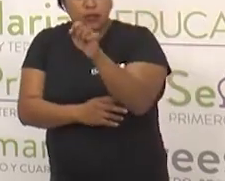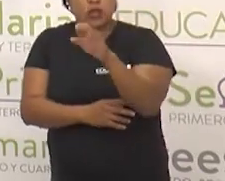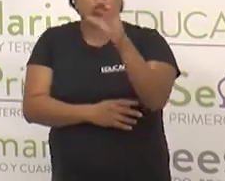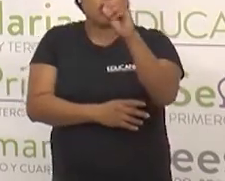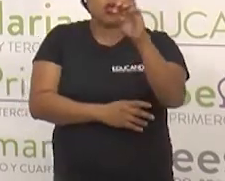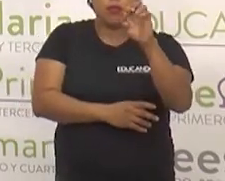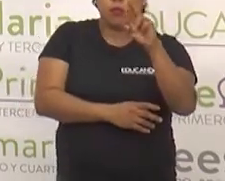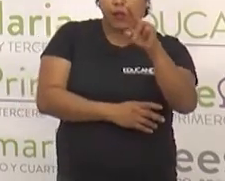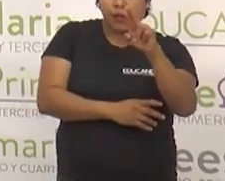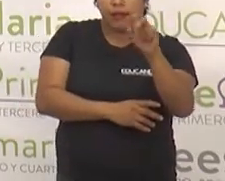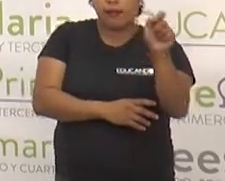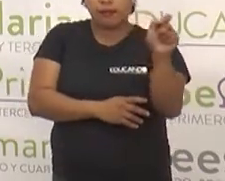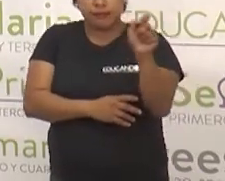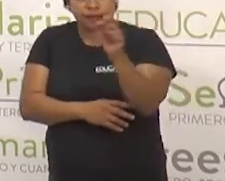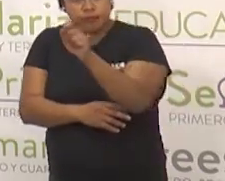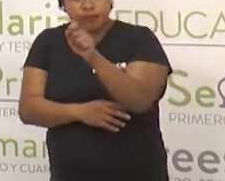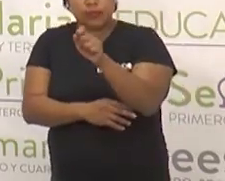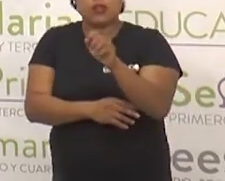comer